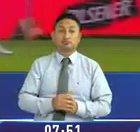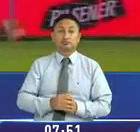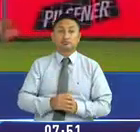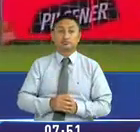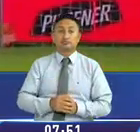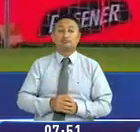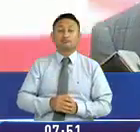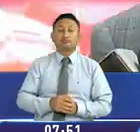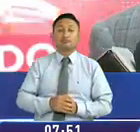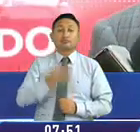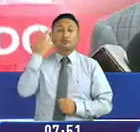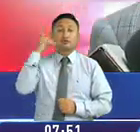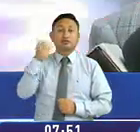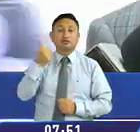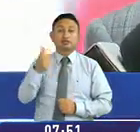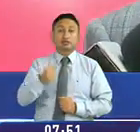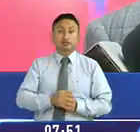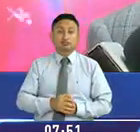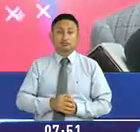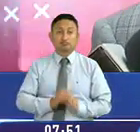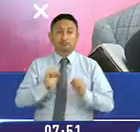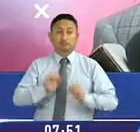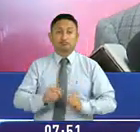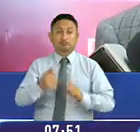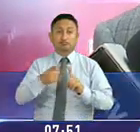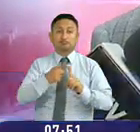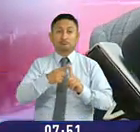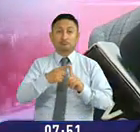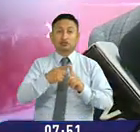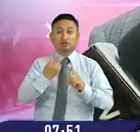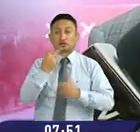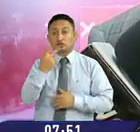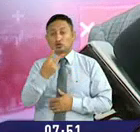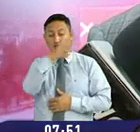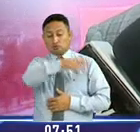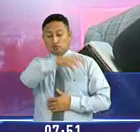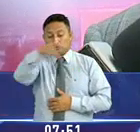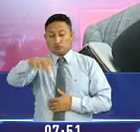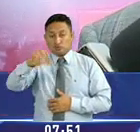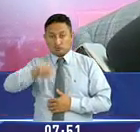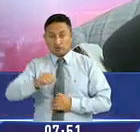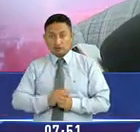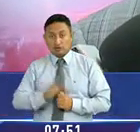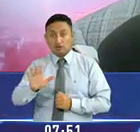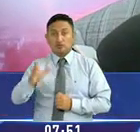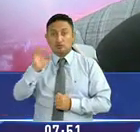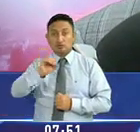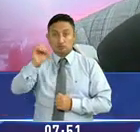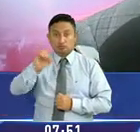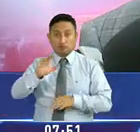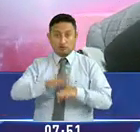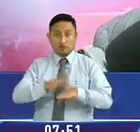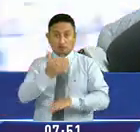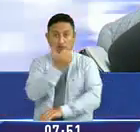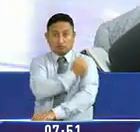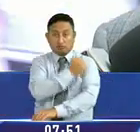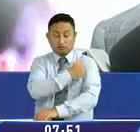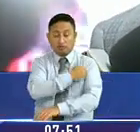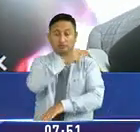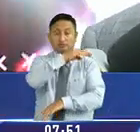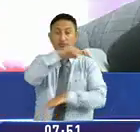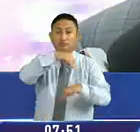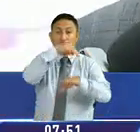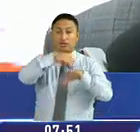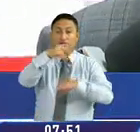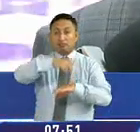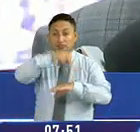A. Un partido piloto que son dos provincias las que pueden hacerlo de acuerdo a su porcentaje de vacunación, que es Pichincha y Manabí. Nos pondremos de acuerdo